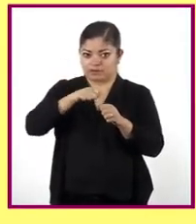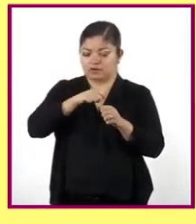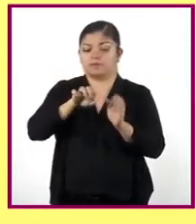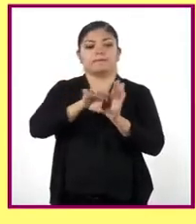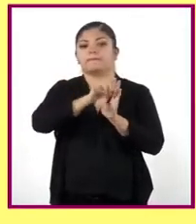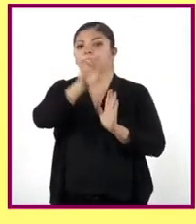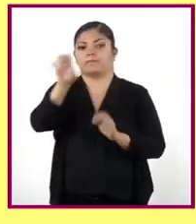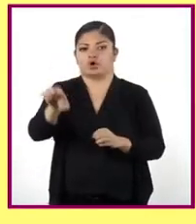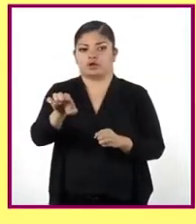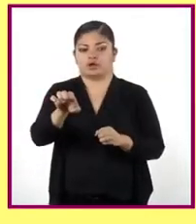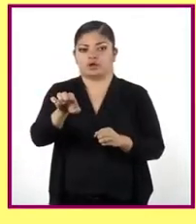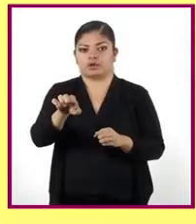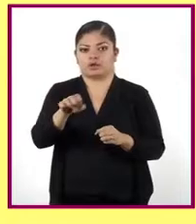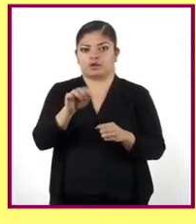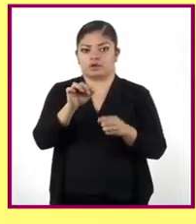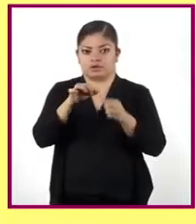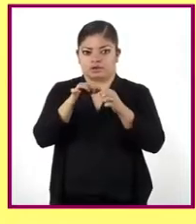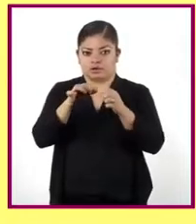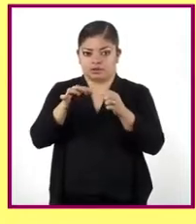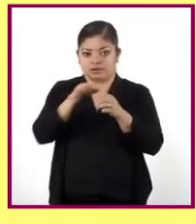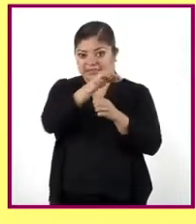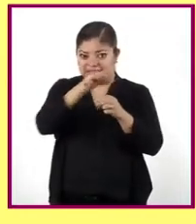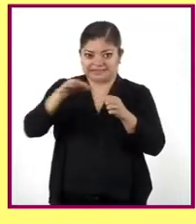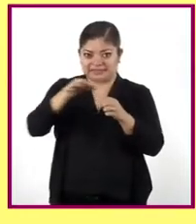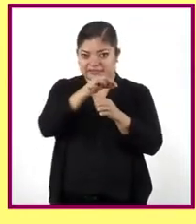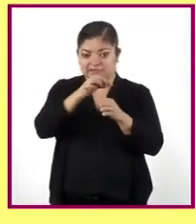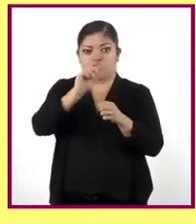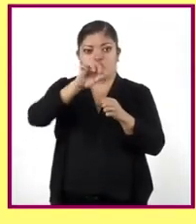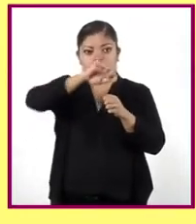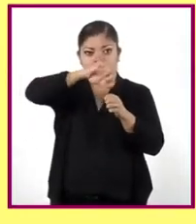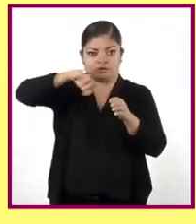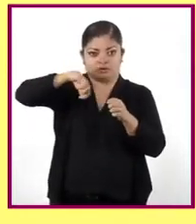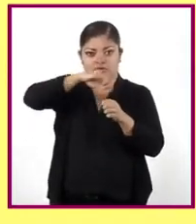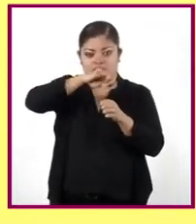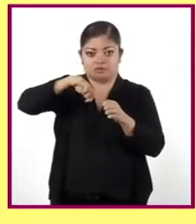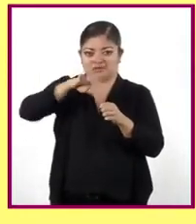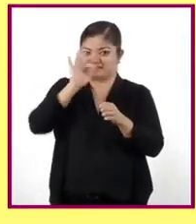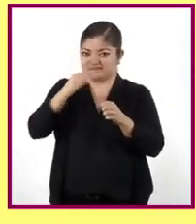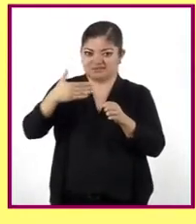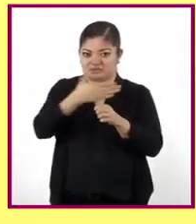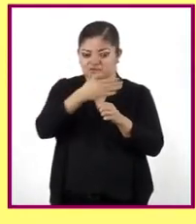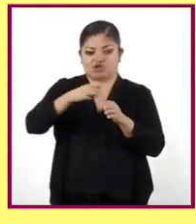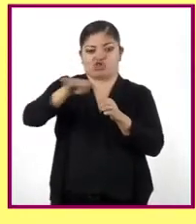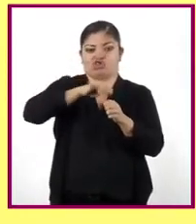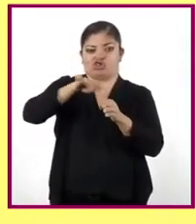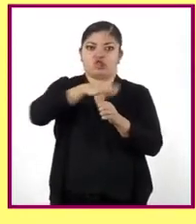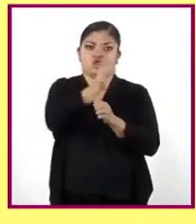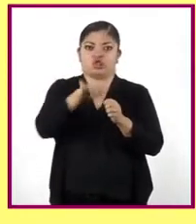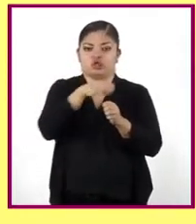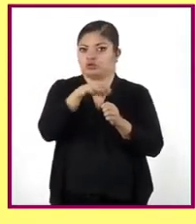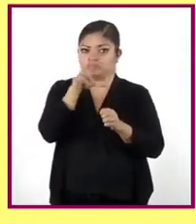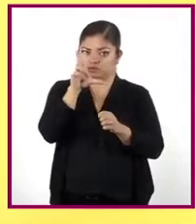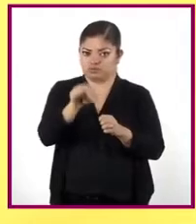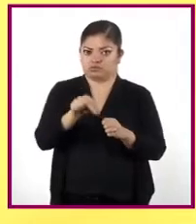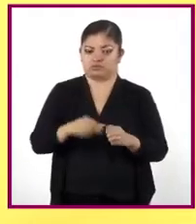decir, de ojal a la punta o de la punta al ojal, nunca en ambos